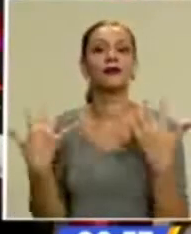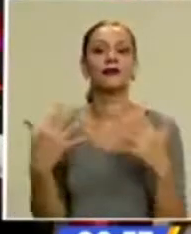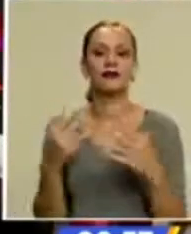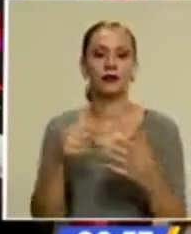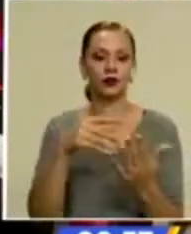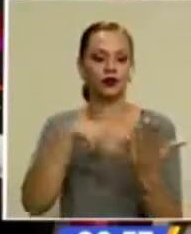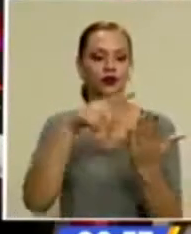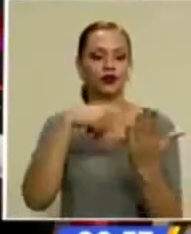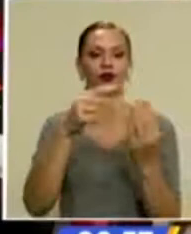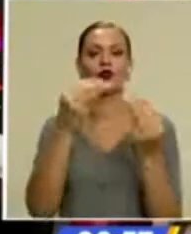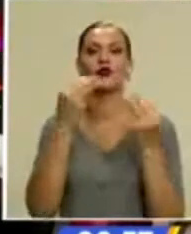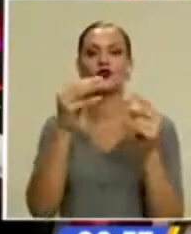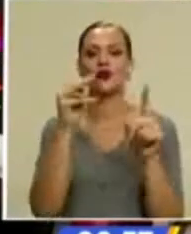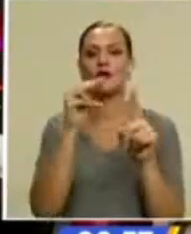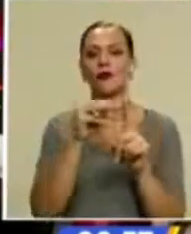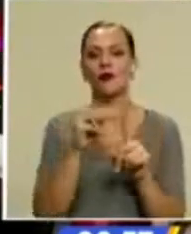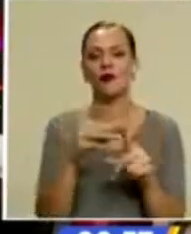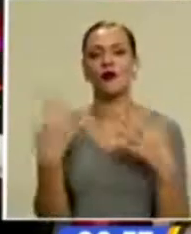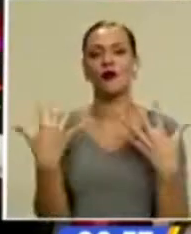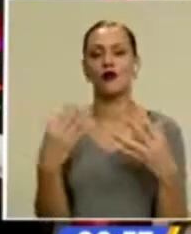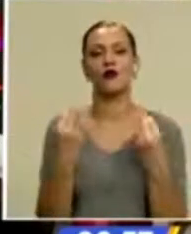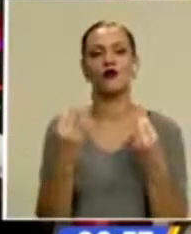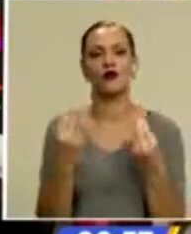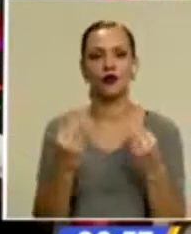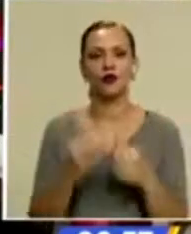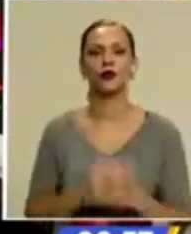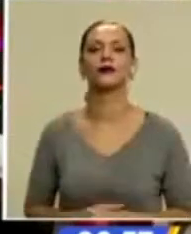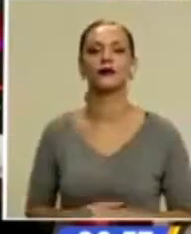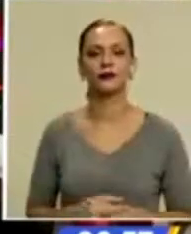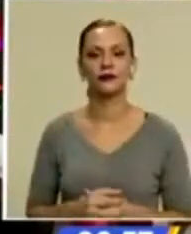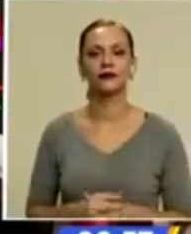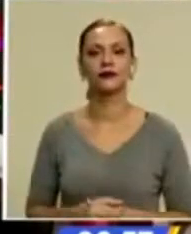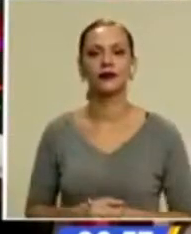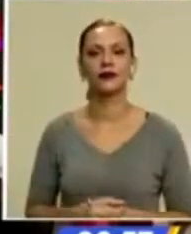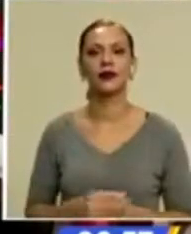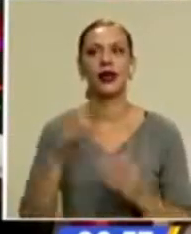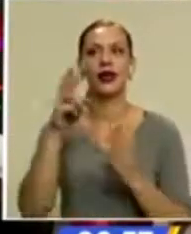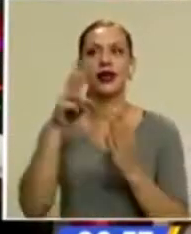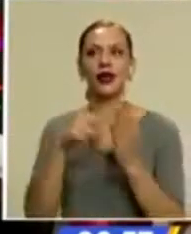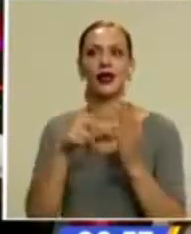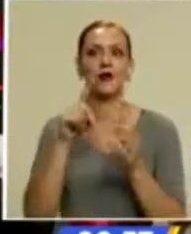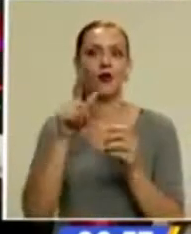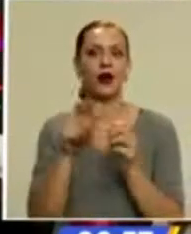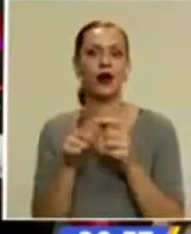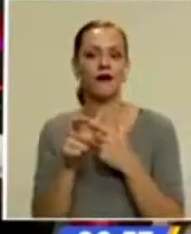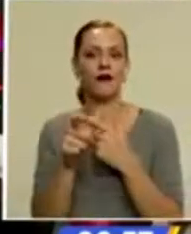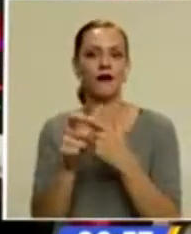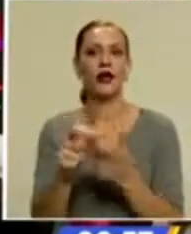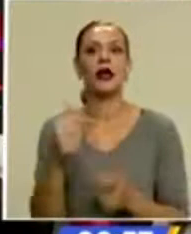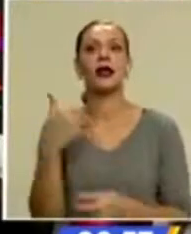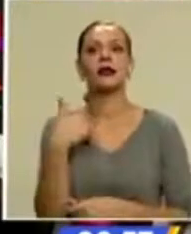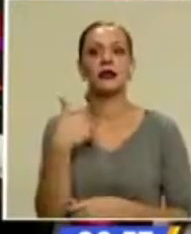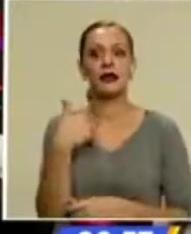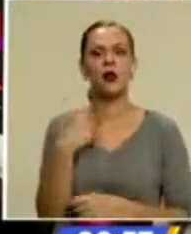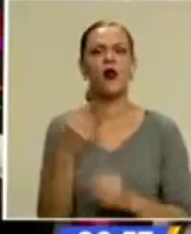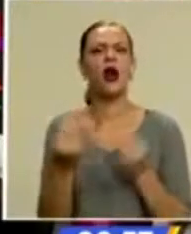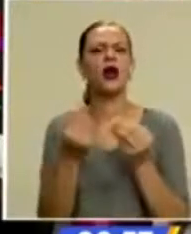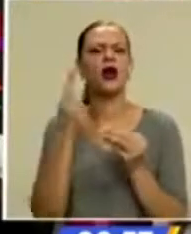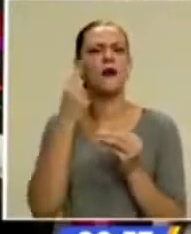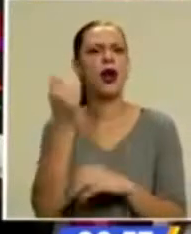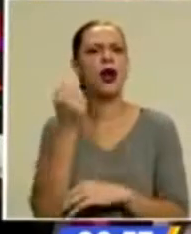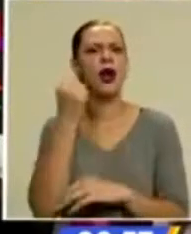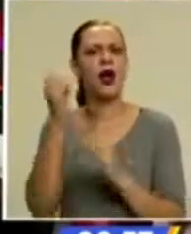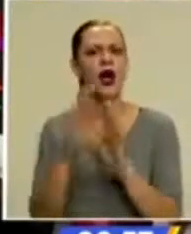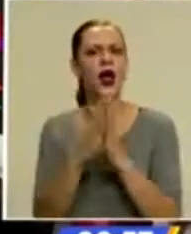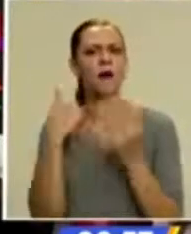pero montones de mensajes. ¿Qué pero dicha, montones. Leámoslo. Uy, dice Ruth Moreno, que tengan, ¿qué tengo que hacer para ganar esos